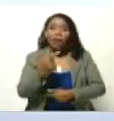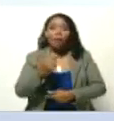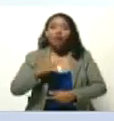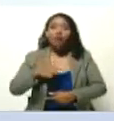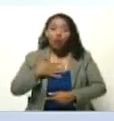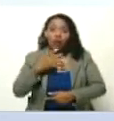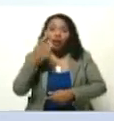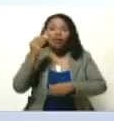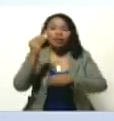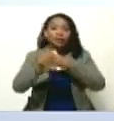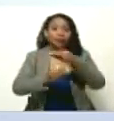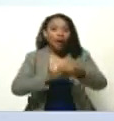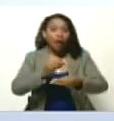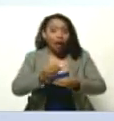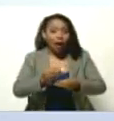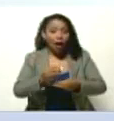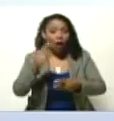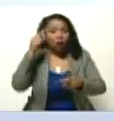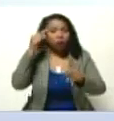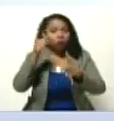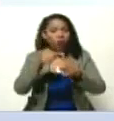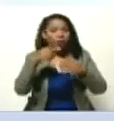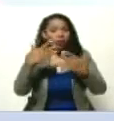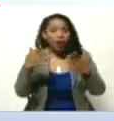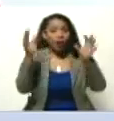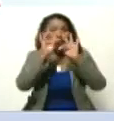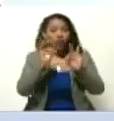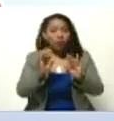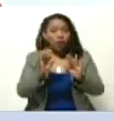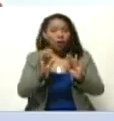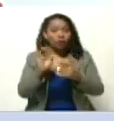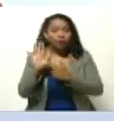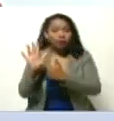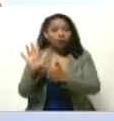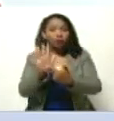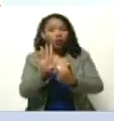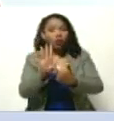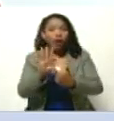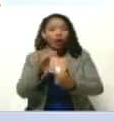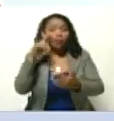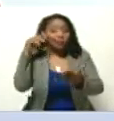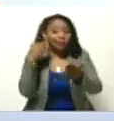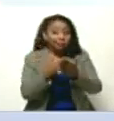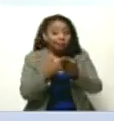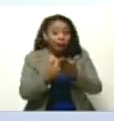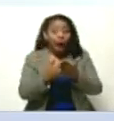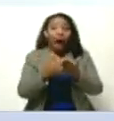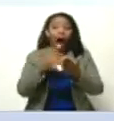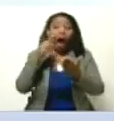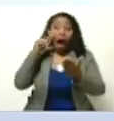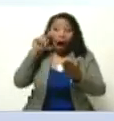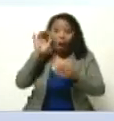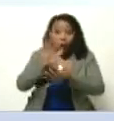será objeto de medidas ejemplarizantes cuando se compruebe que